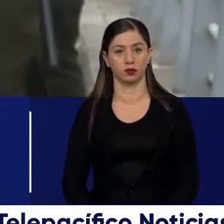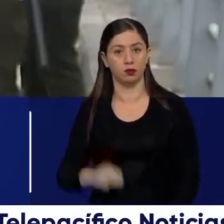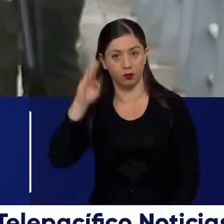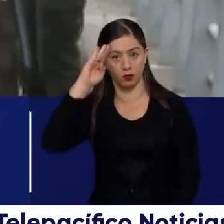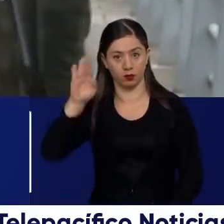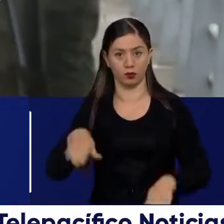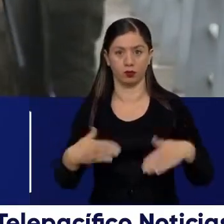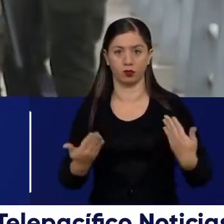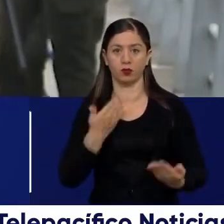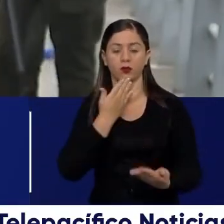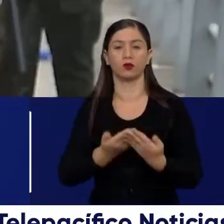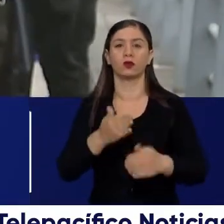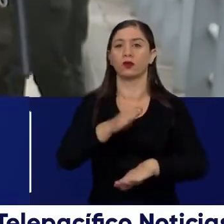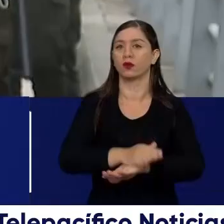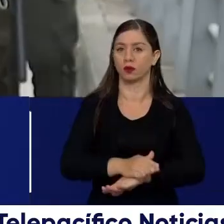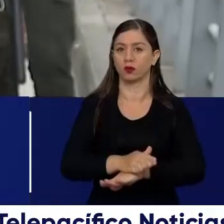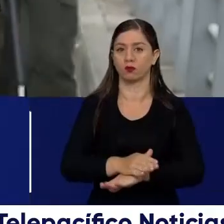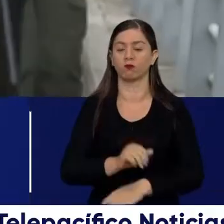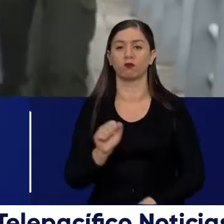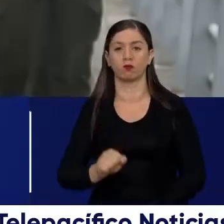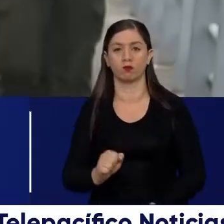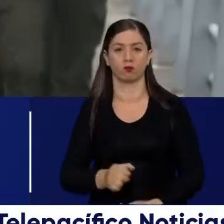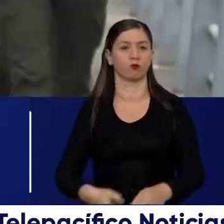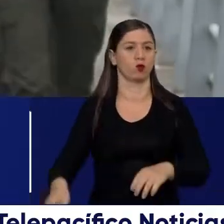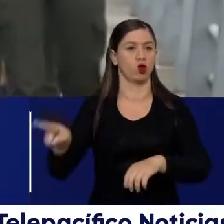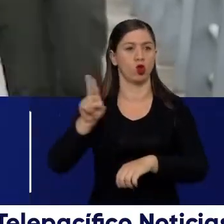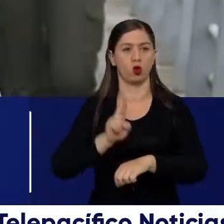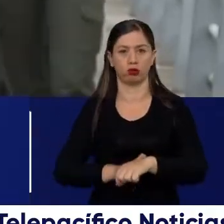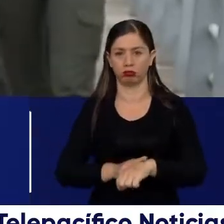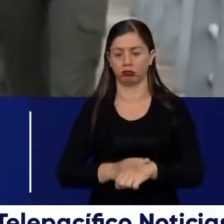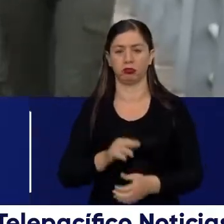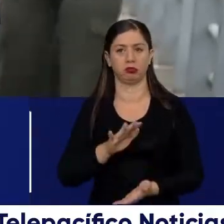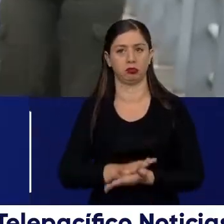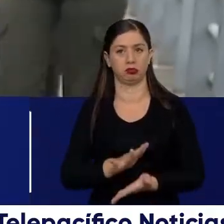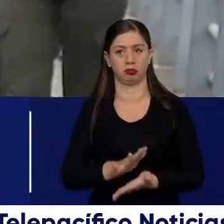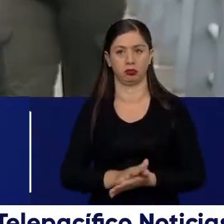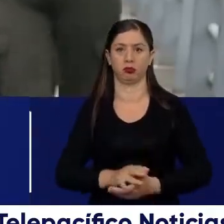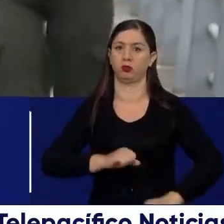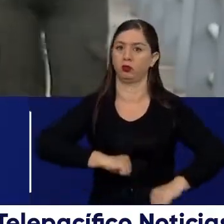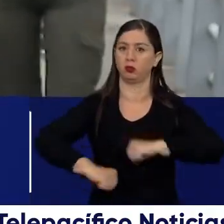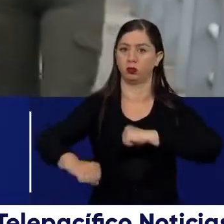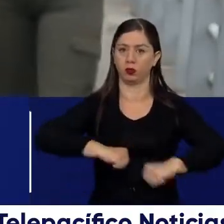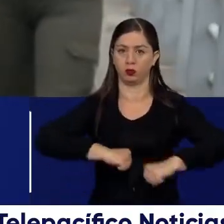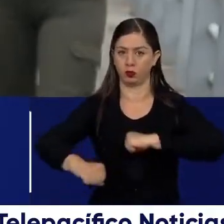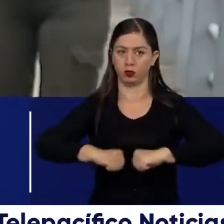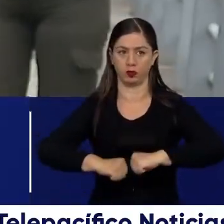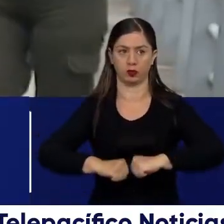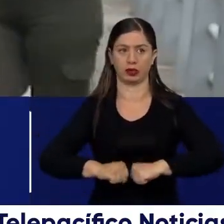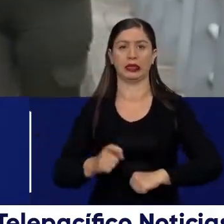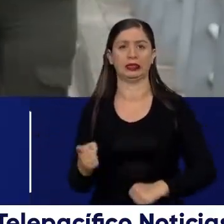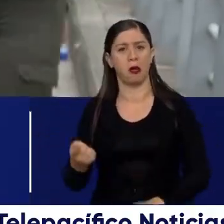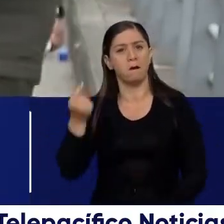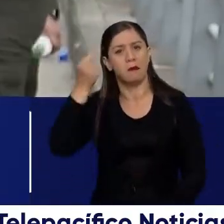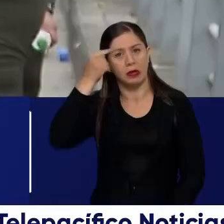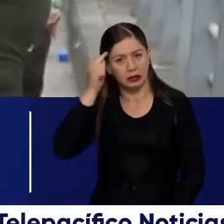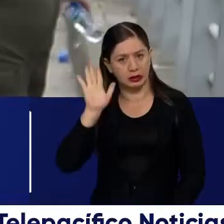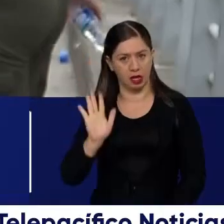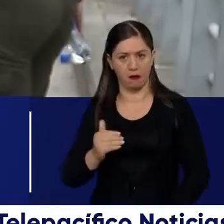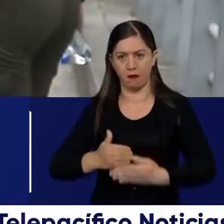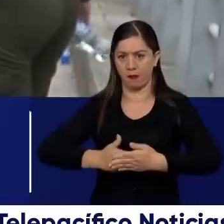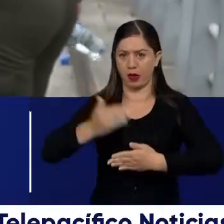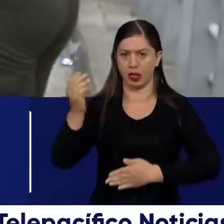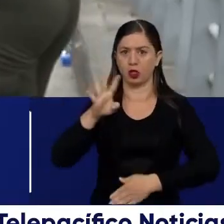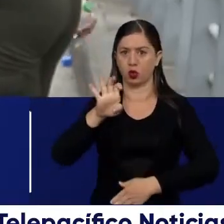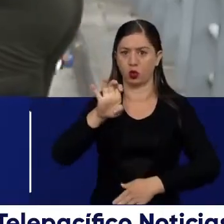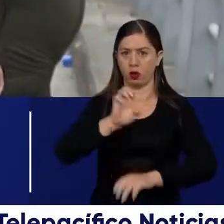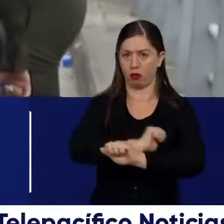Hola, ¿qué tal? Muy buenas tardes. Pues en completa normalidad transcurrió la jornada que, aunque estaba prevista para iniciar a